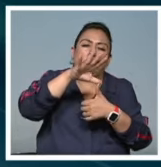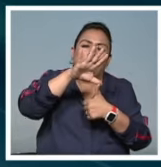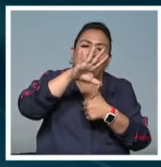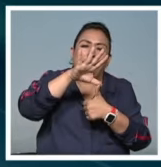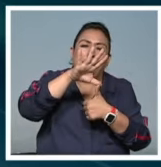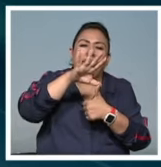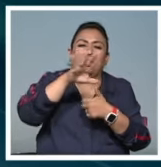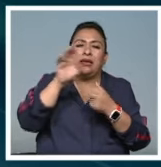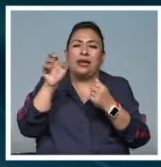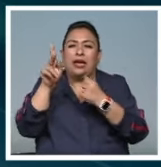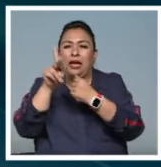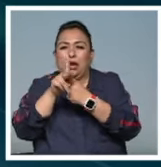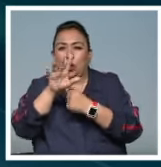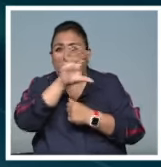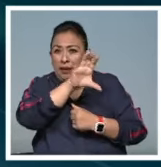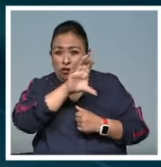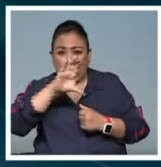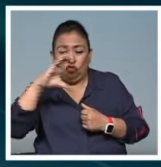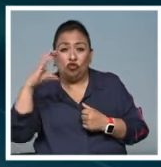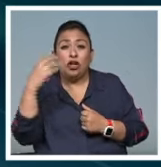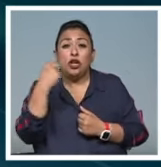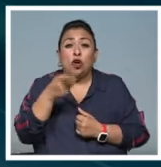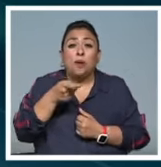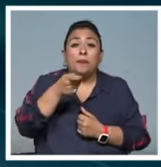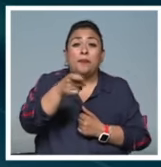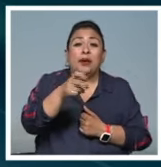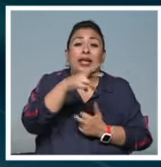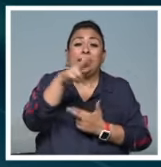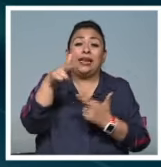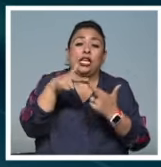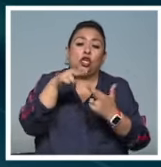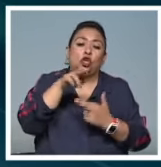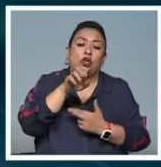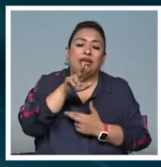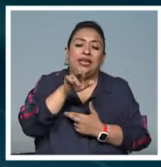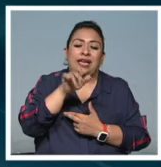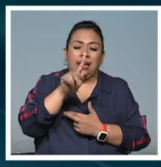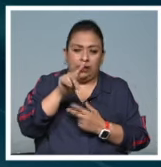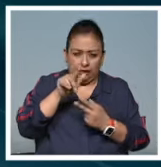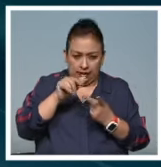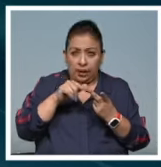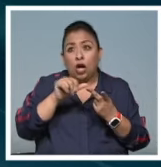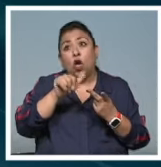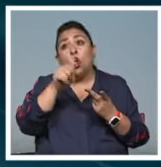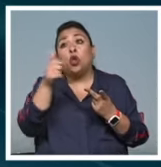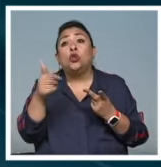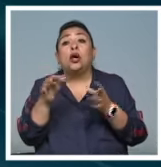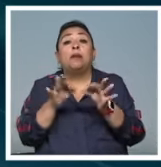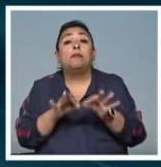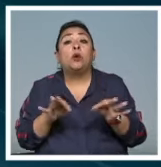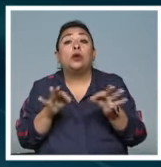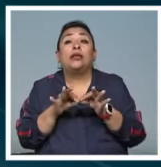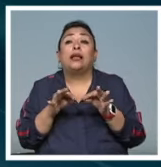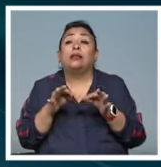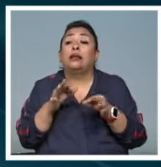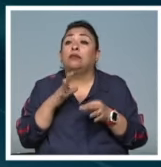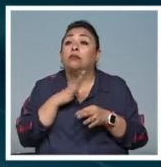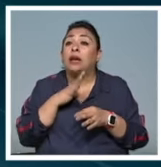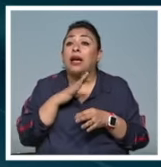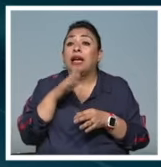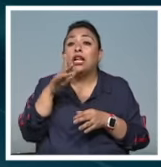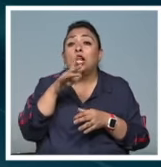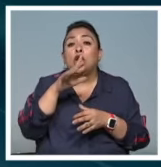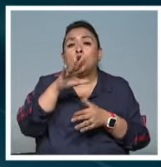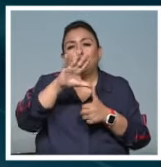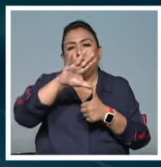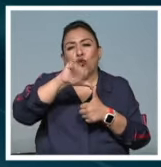llamamos la región neártica, pero por otro lado tenemos una gran influencia de lo que viene de